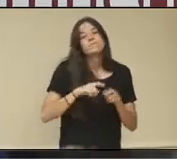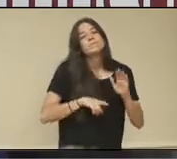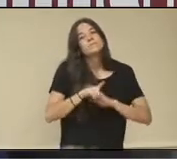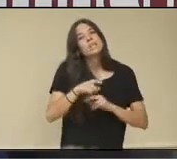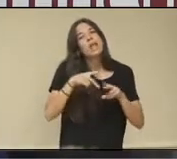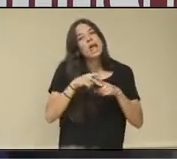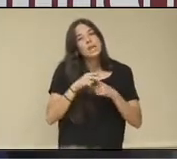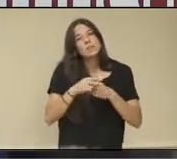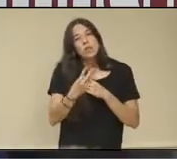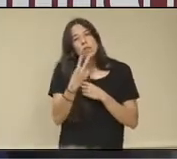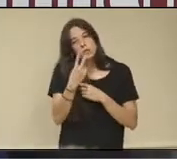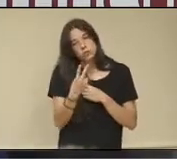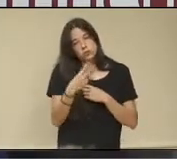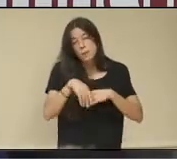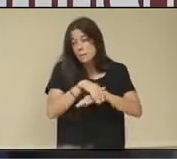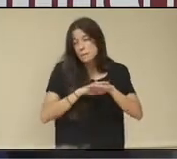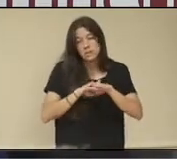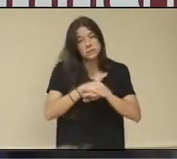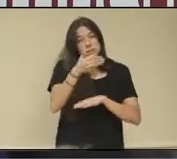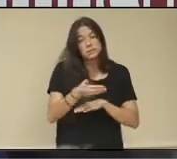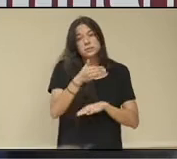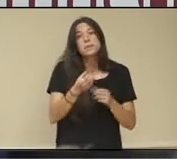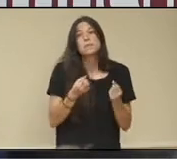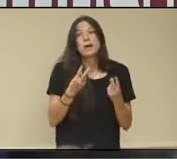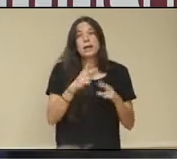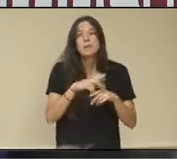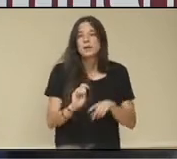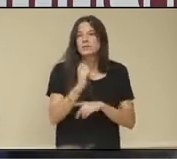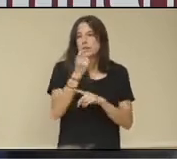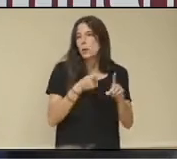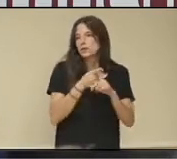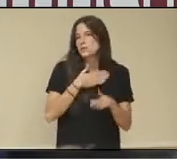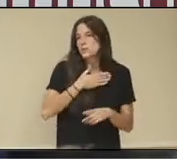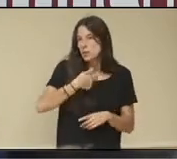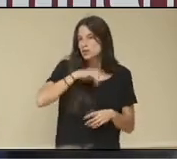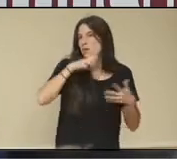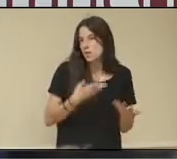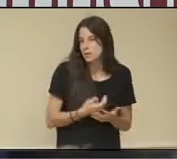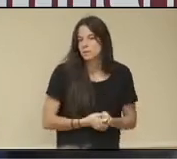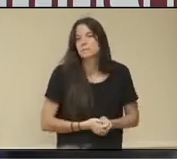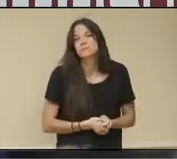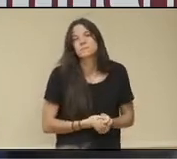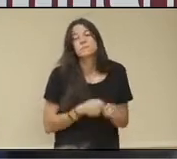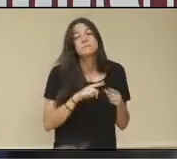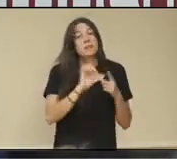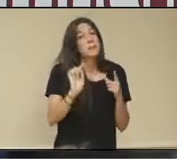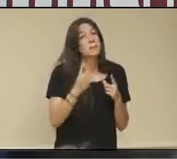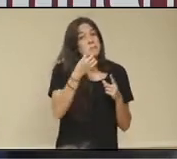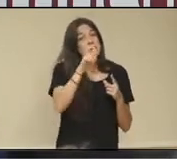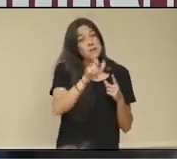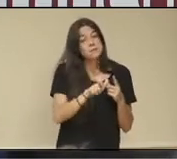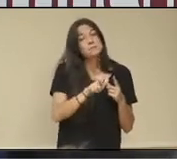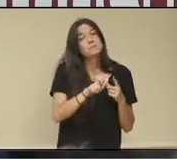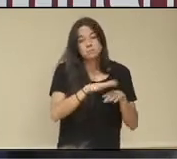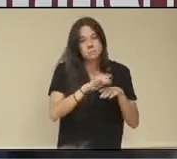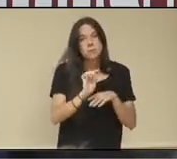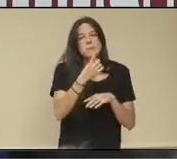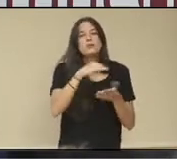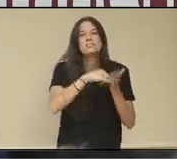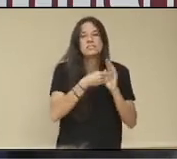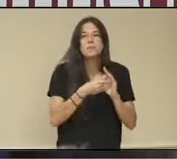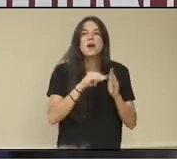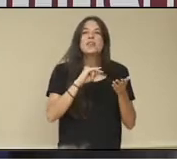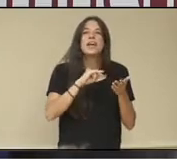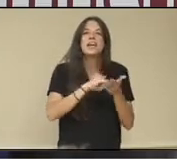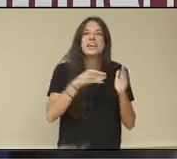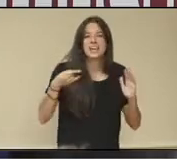herramientas que son esenciales para poder hacer lo que estamos haciendo ahora. La primera es un sistema de ingeniería genética que nos